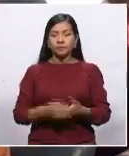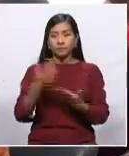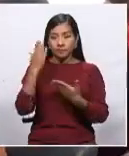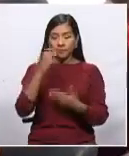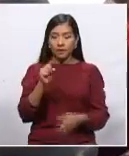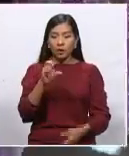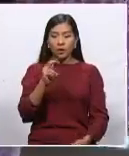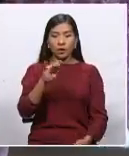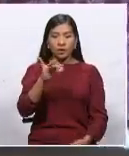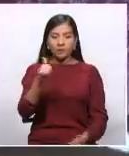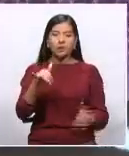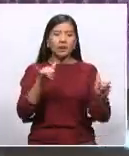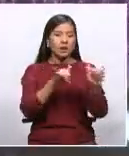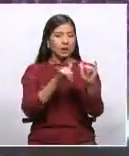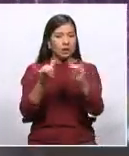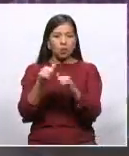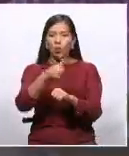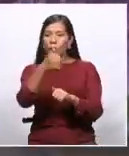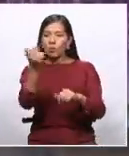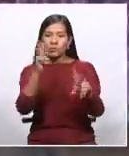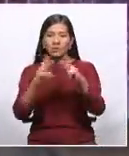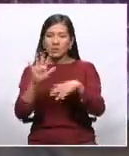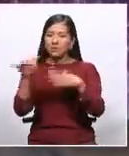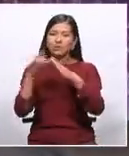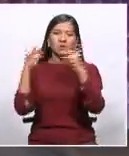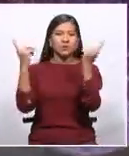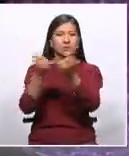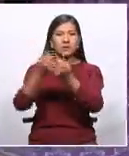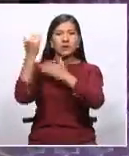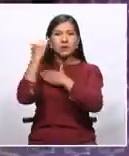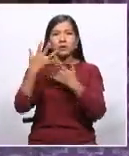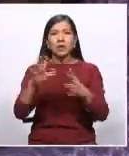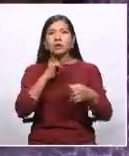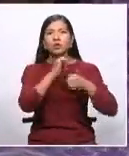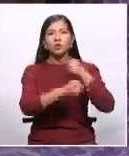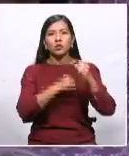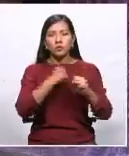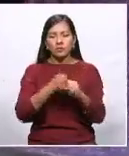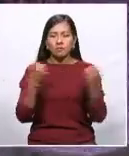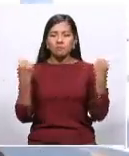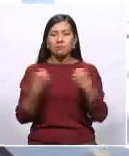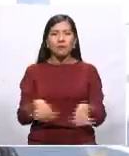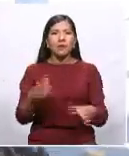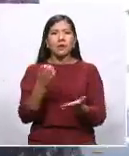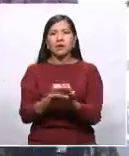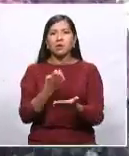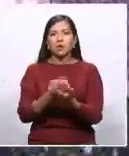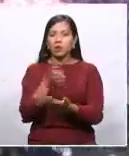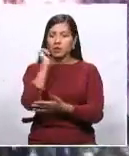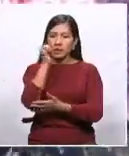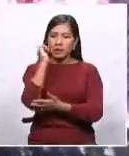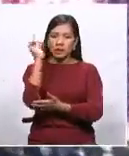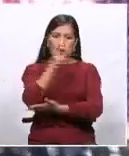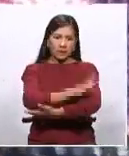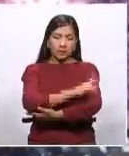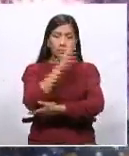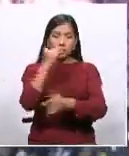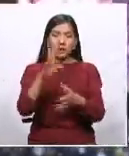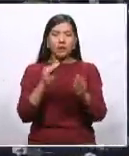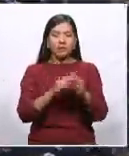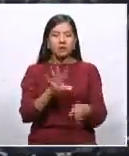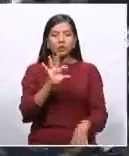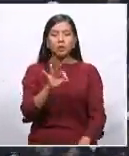Sonia, al igual que muchas personas en el departamento de Santa Cruz, se ve afectada en su economía diaria debido a que corre